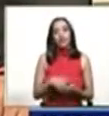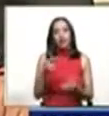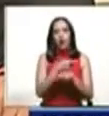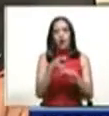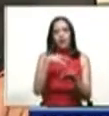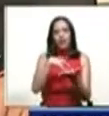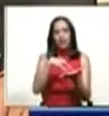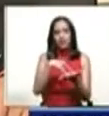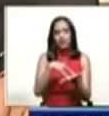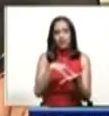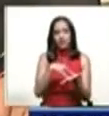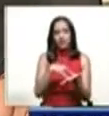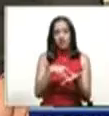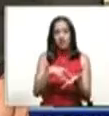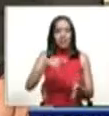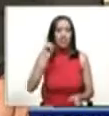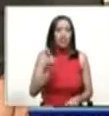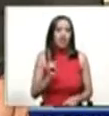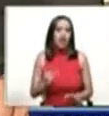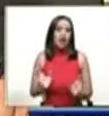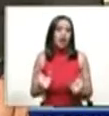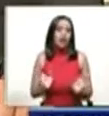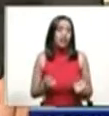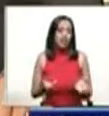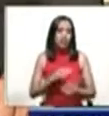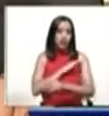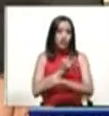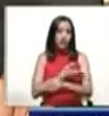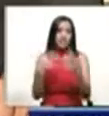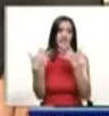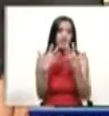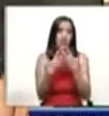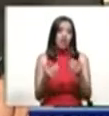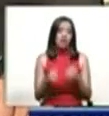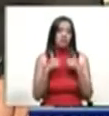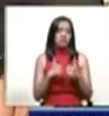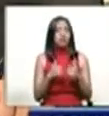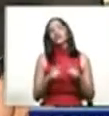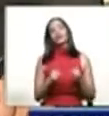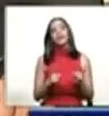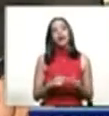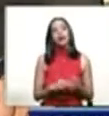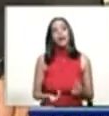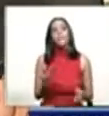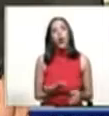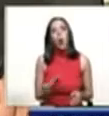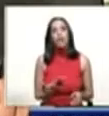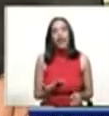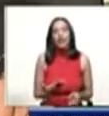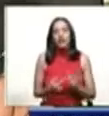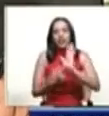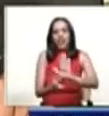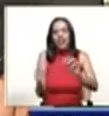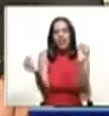2.500. Lo que quiere decir que les estamos ganando la pelea. Pero es importante traer el caso de lo que representa la difusión.